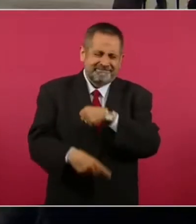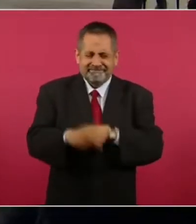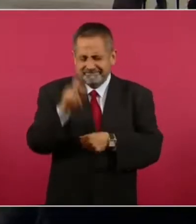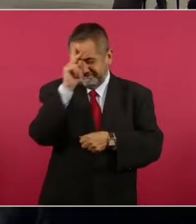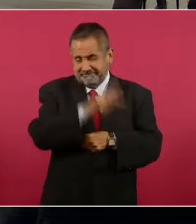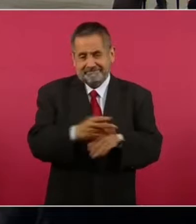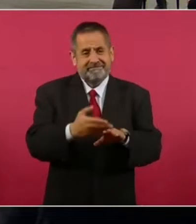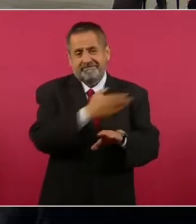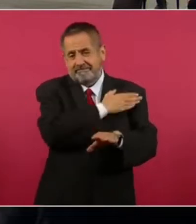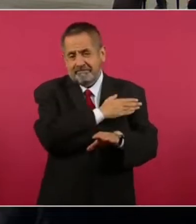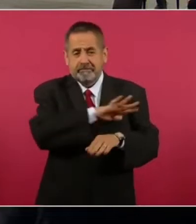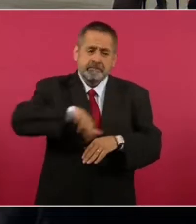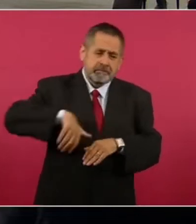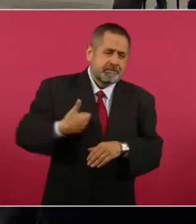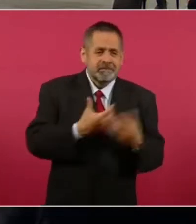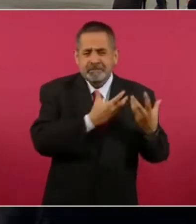fue